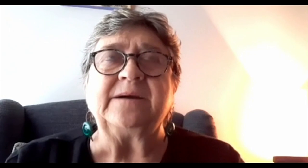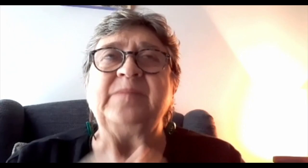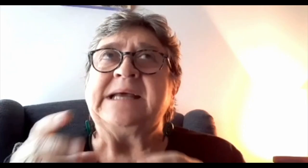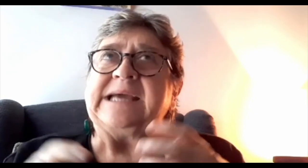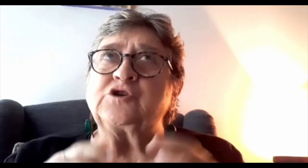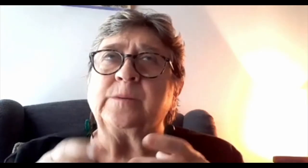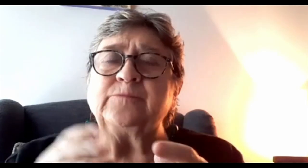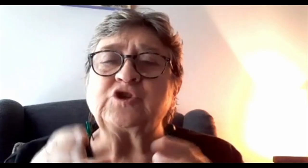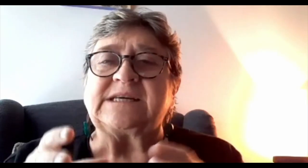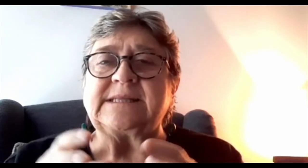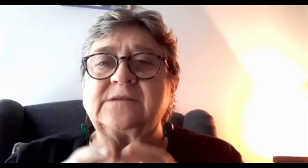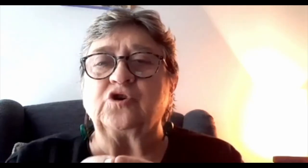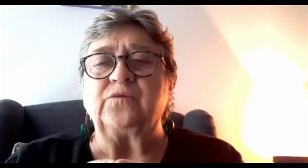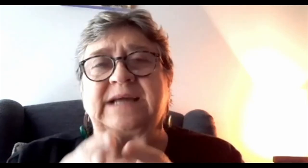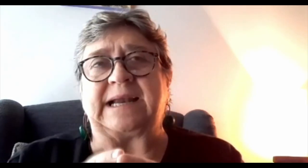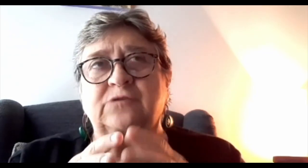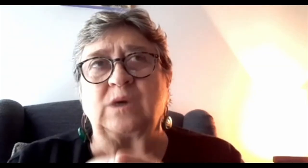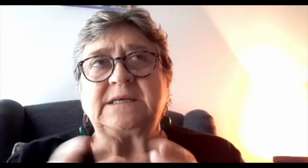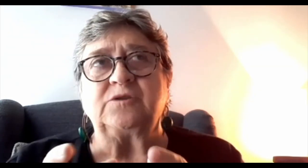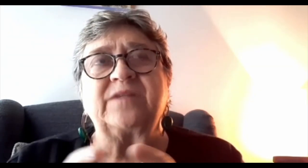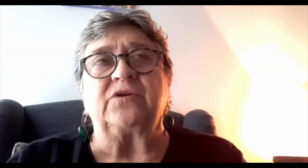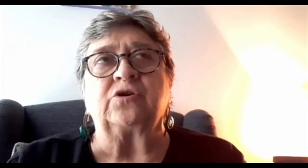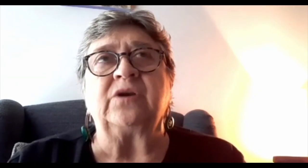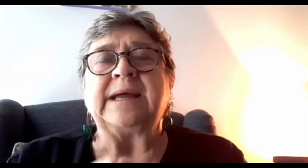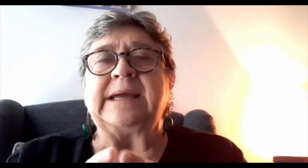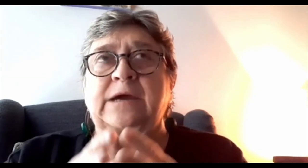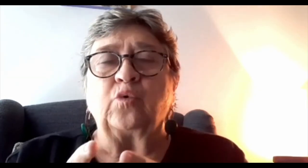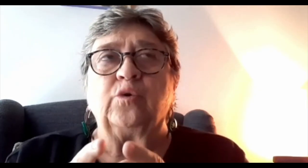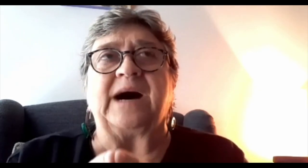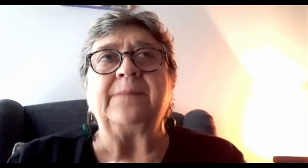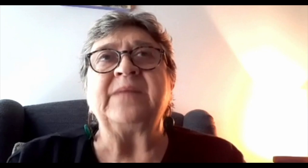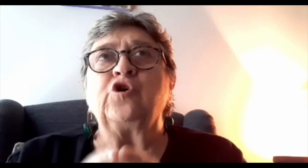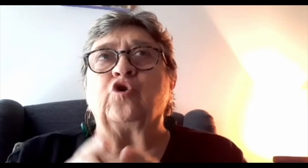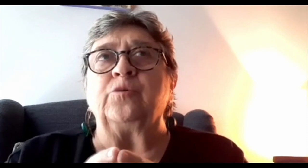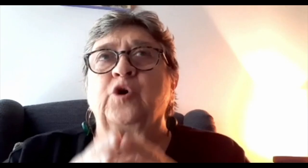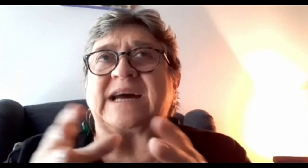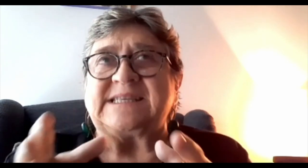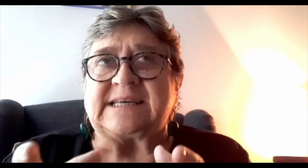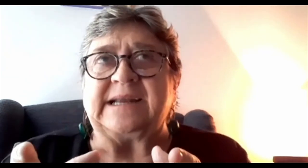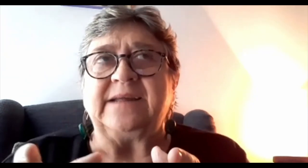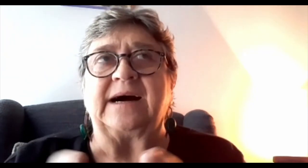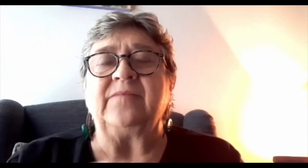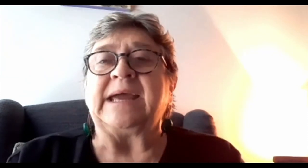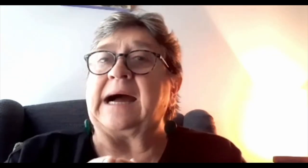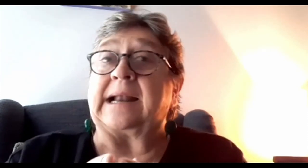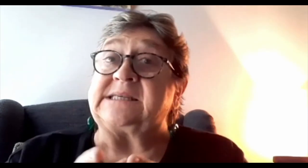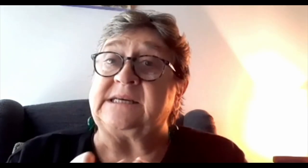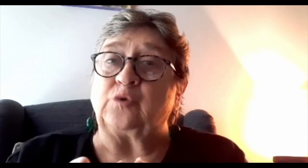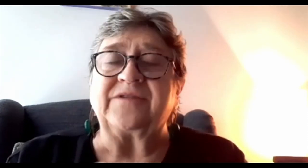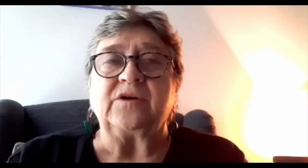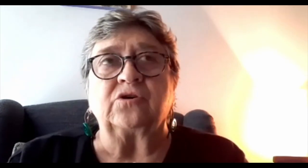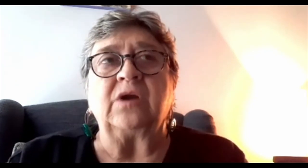allí. Estuvimos tratando de la actual situación en Cuba, cómo dar salida a